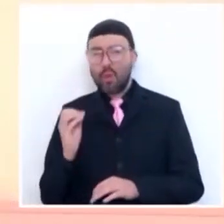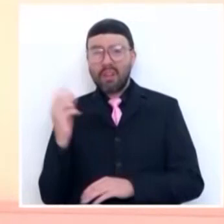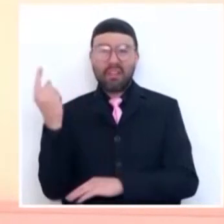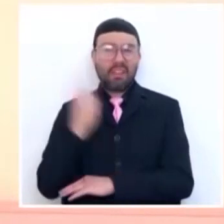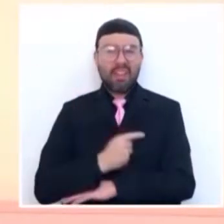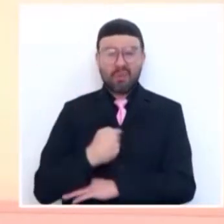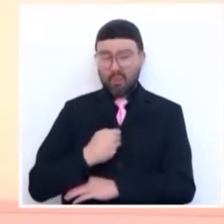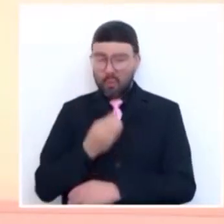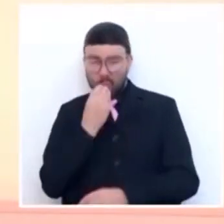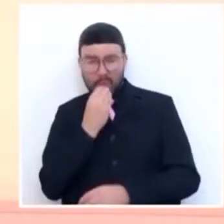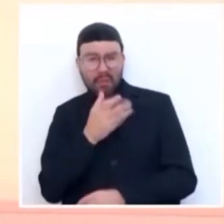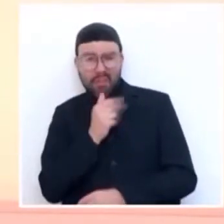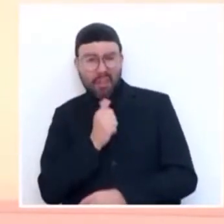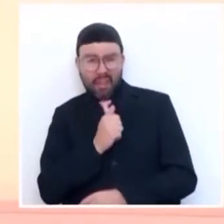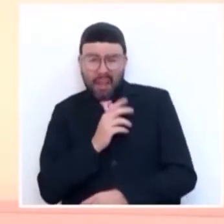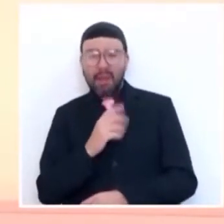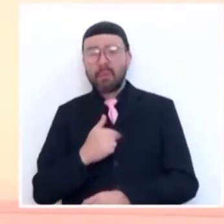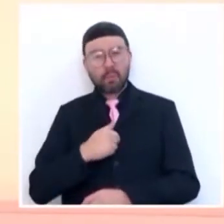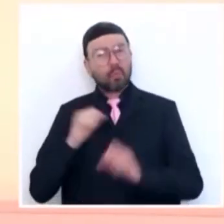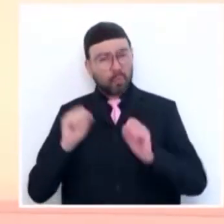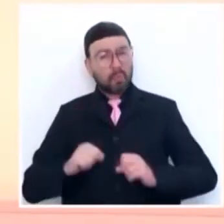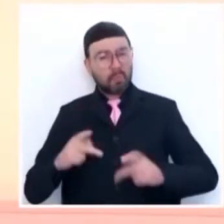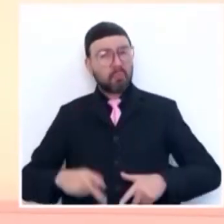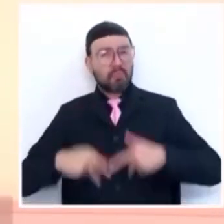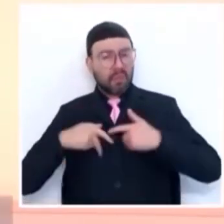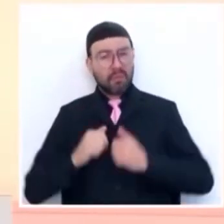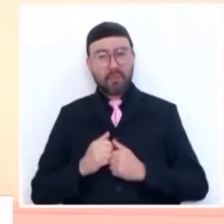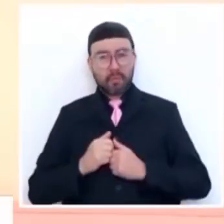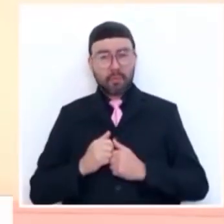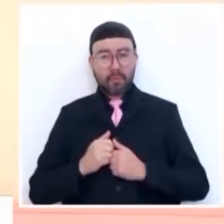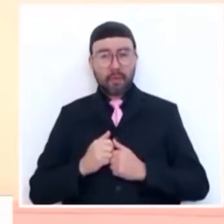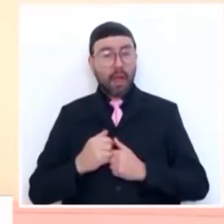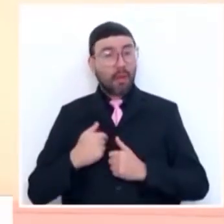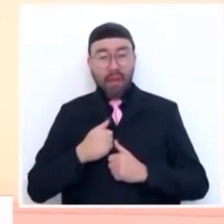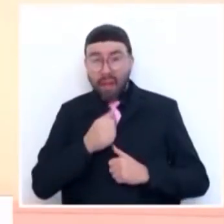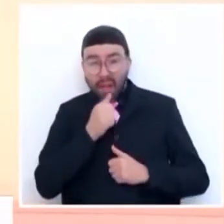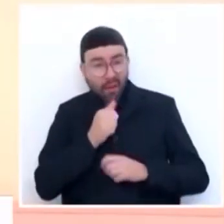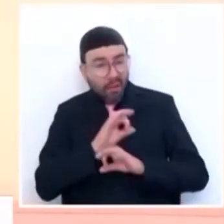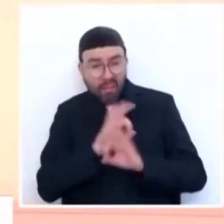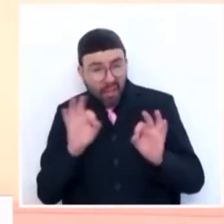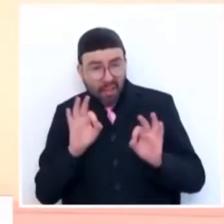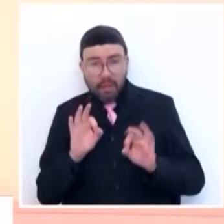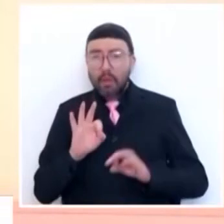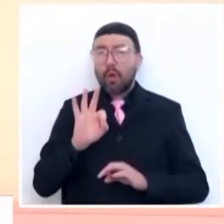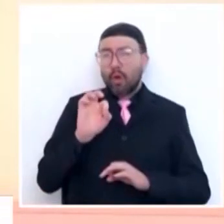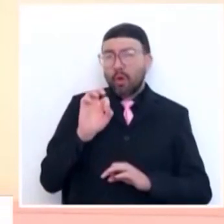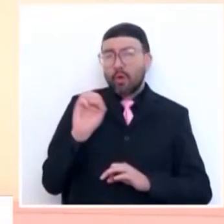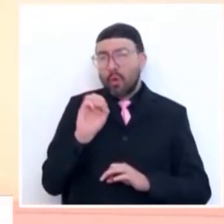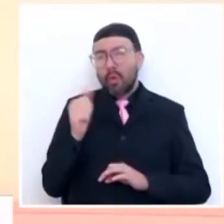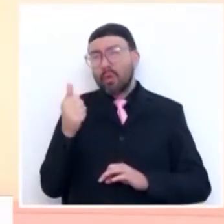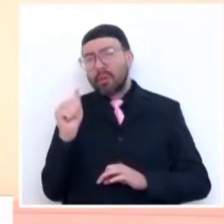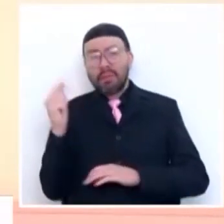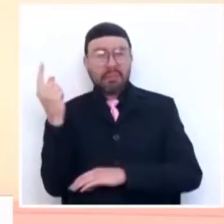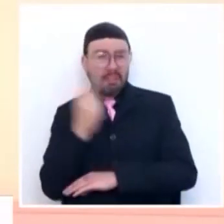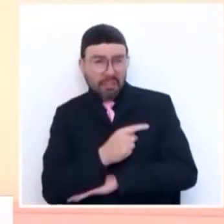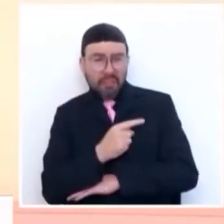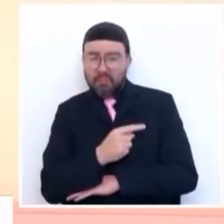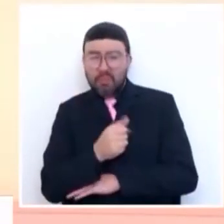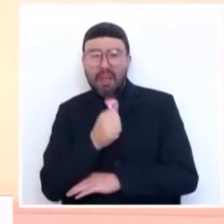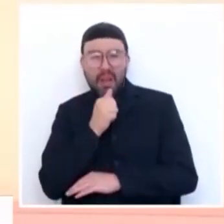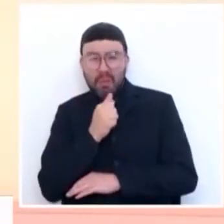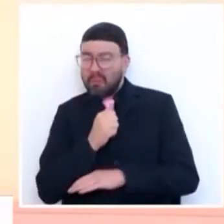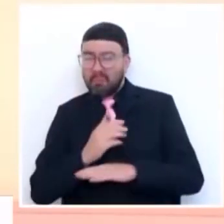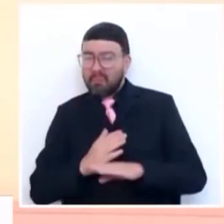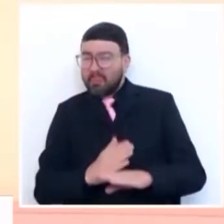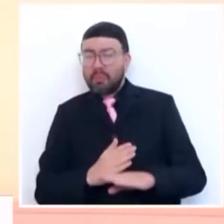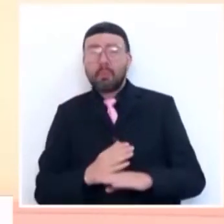sin ingerir alimentos sólidos, solo 8 a 10 días sin tomar agua, pero no más de 5 o 10 minutos